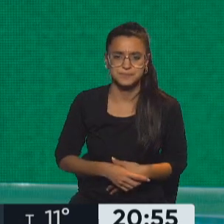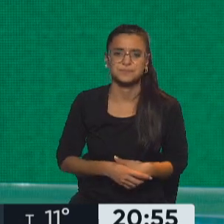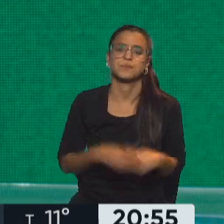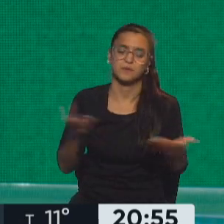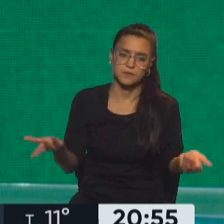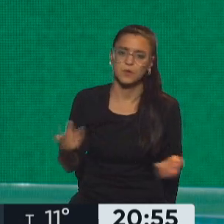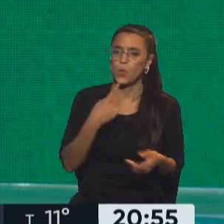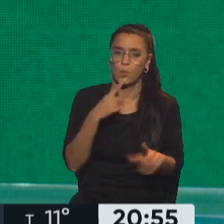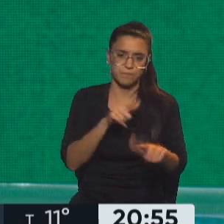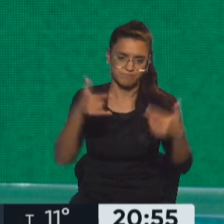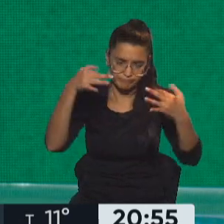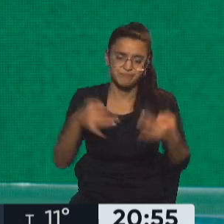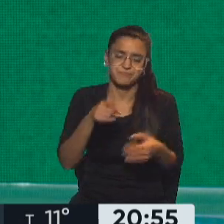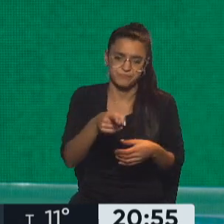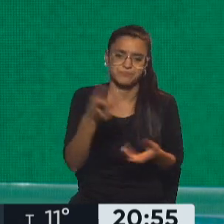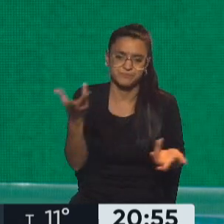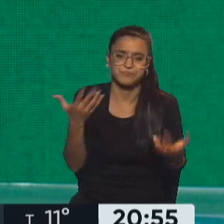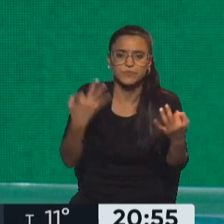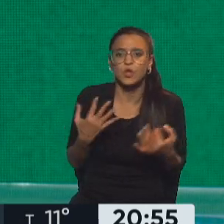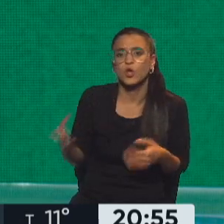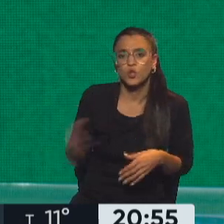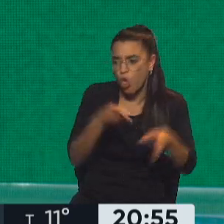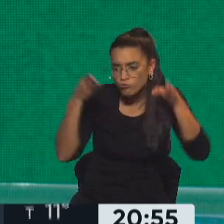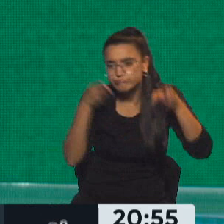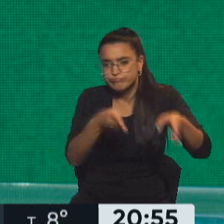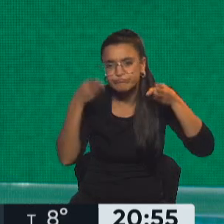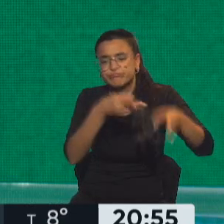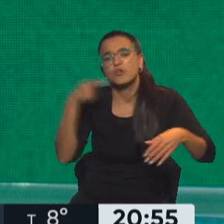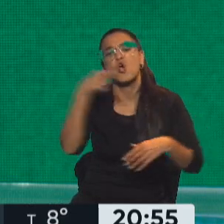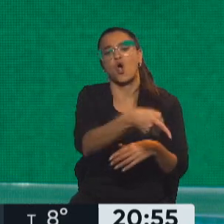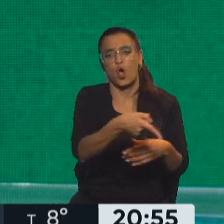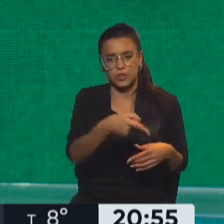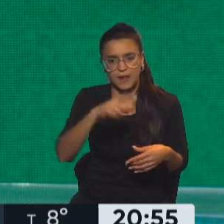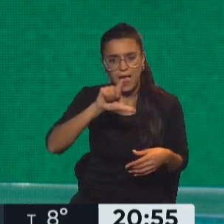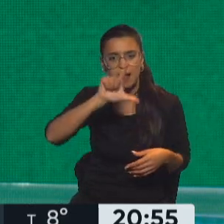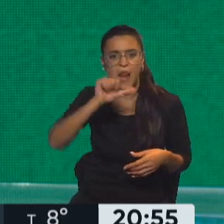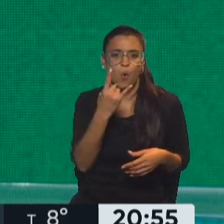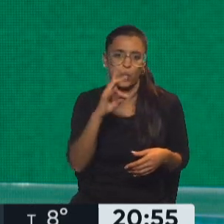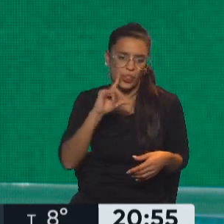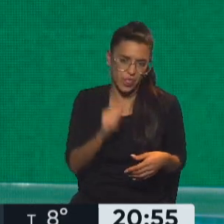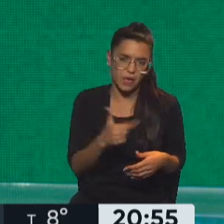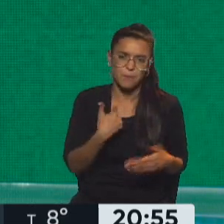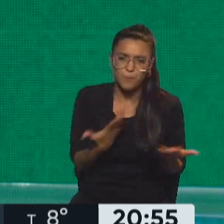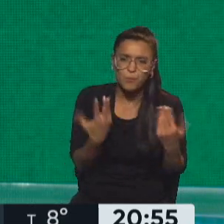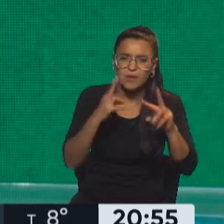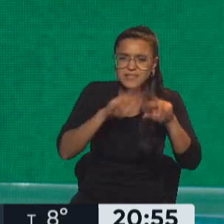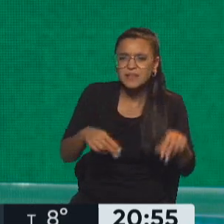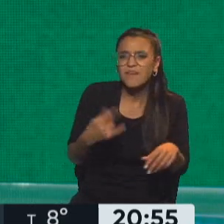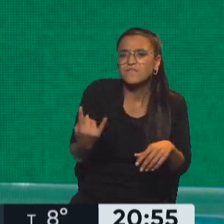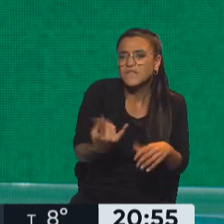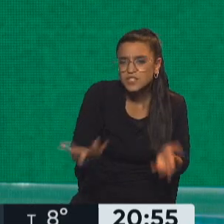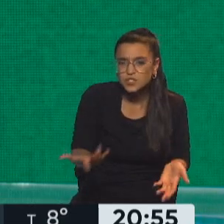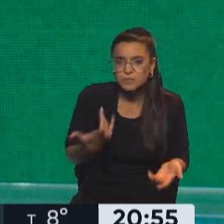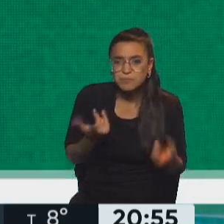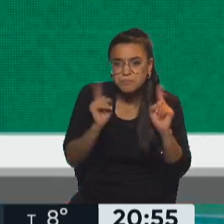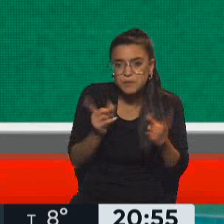Bueno, sin dudas eso hace que todos los cañones apunten hacia Claudia. Ahora, ¿se puede censurar la ficción? Lo que escribía Claudia